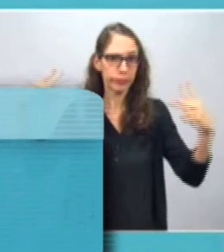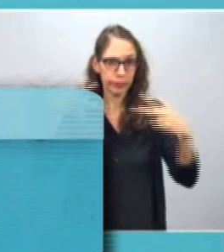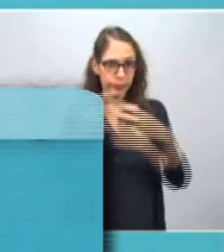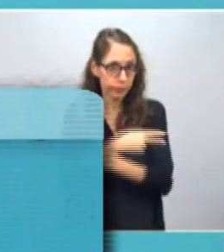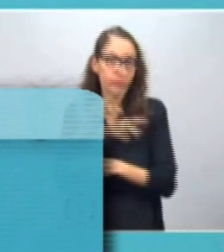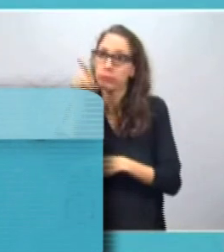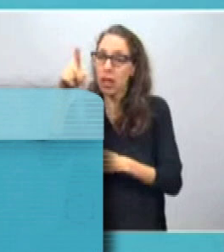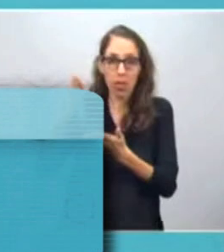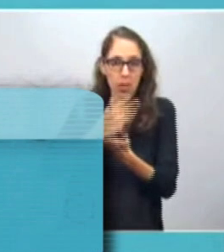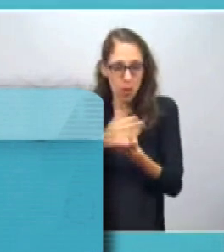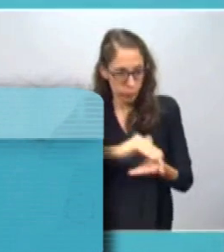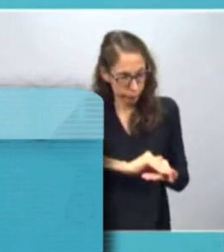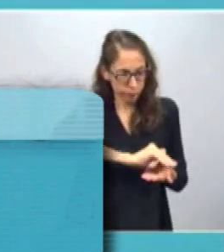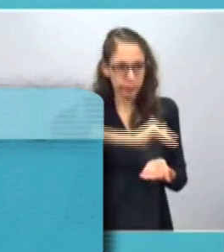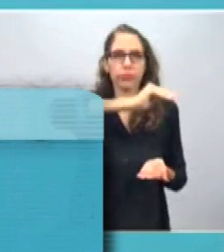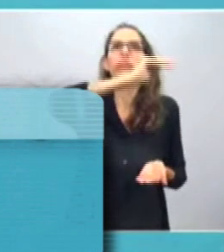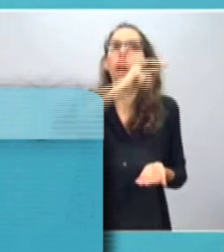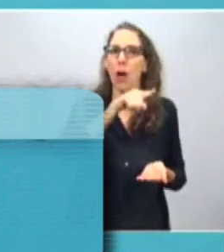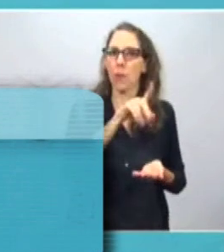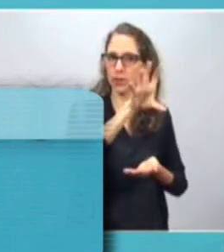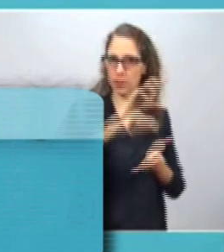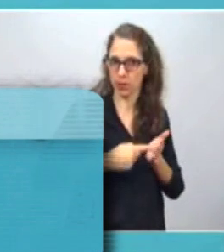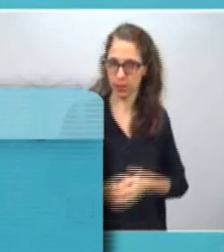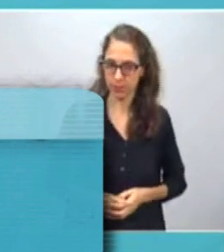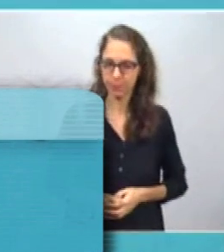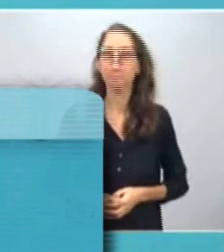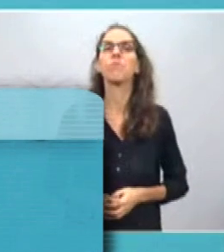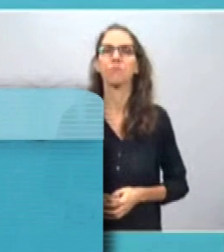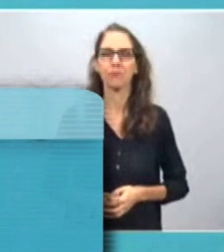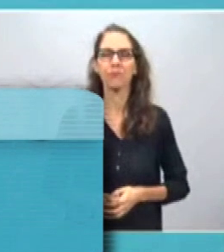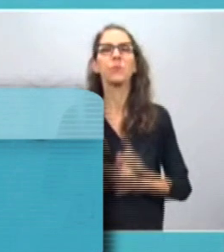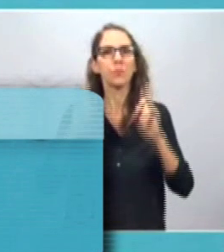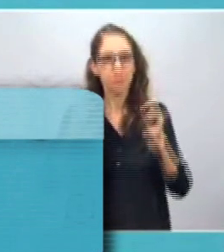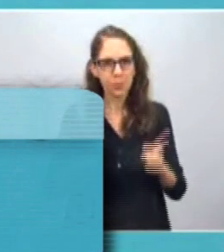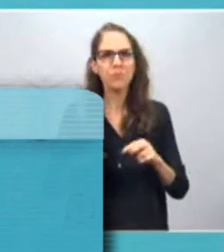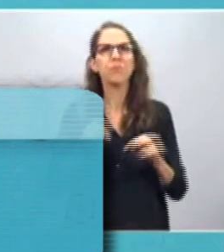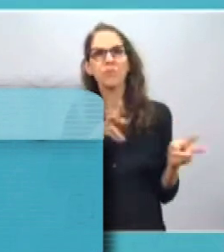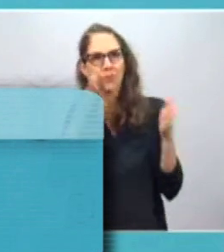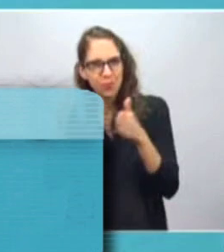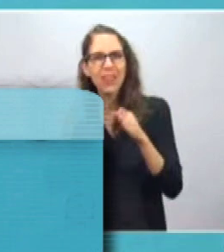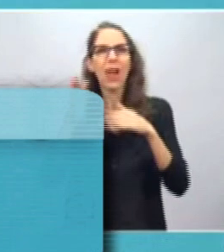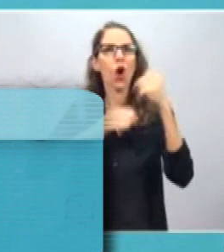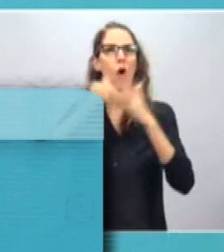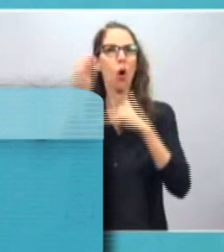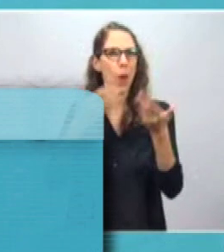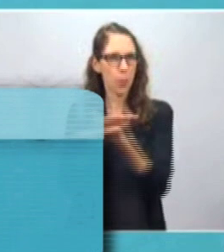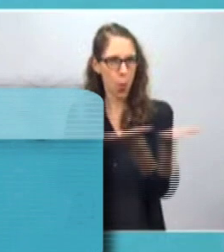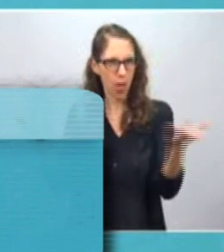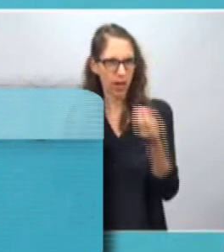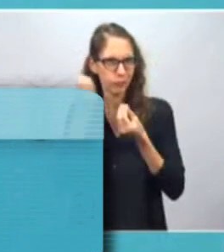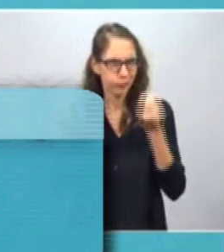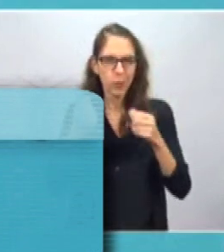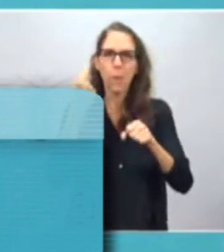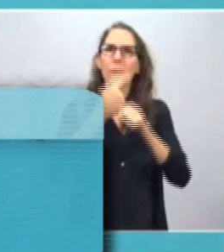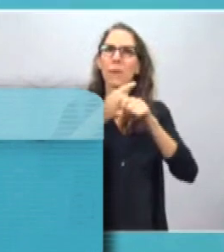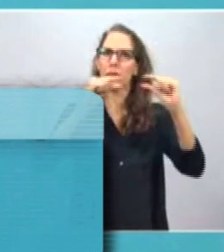de deudas que tiene el Gobierno Nacional con la provincia de Buenos Aires. Pasamos nuevamente al tema de las obras públicas. En primer